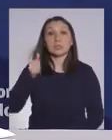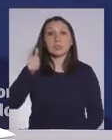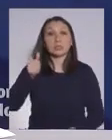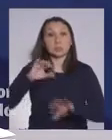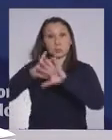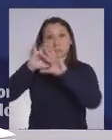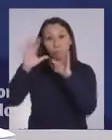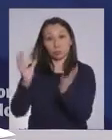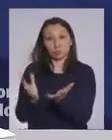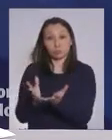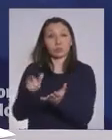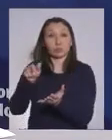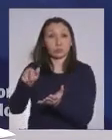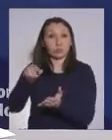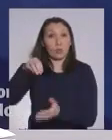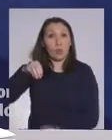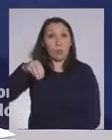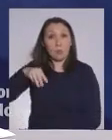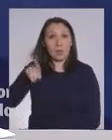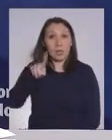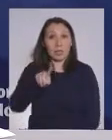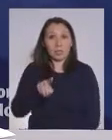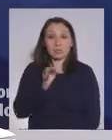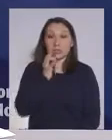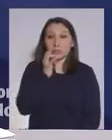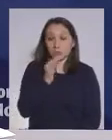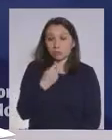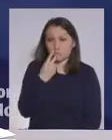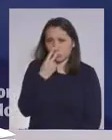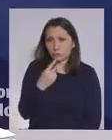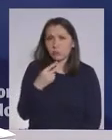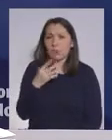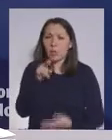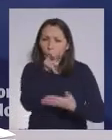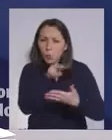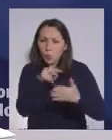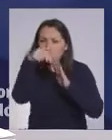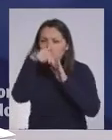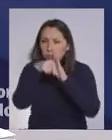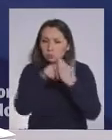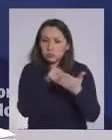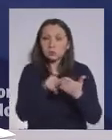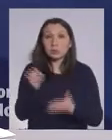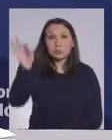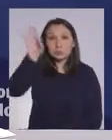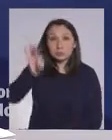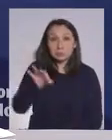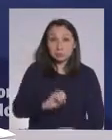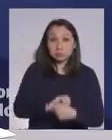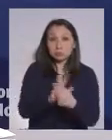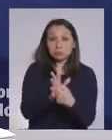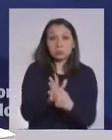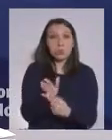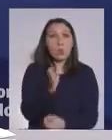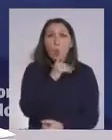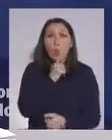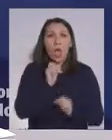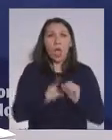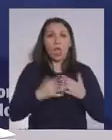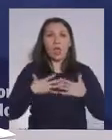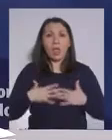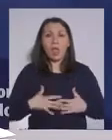mundial de la oms se destaca porque lo vi en más detalle es que este virus desgraciadamente no produce anticuerpos